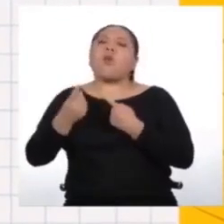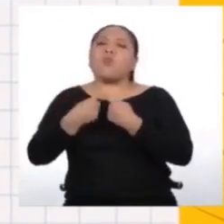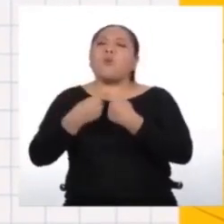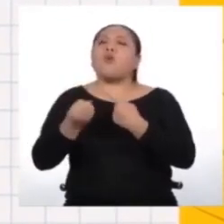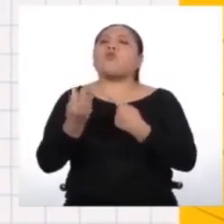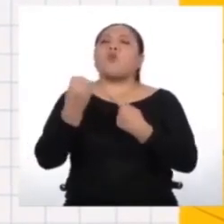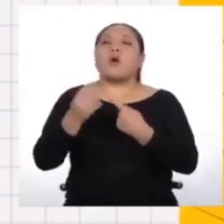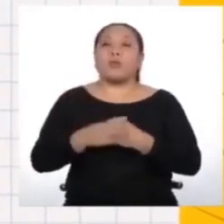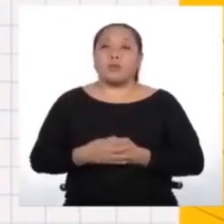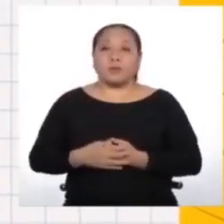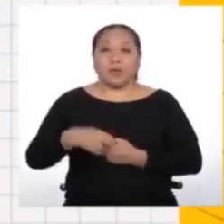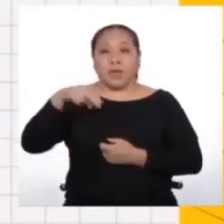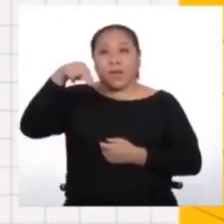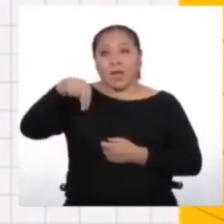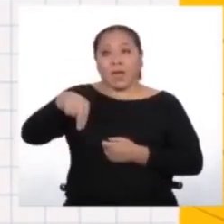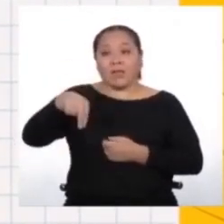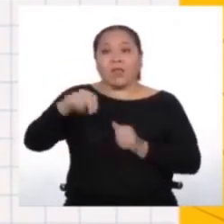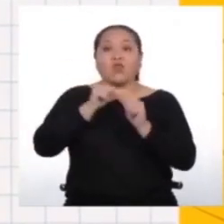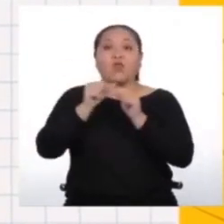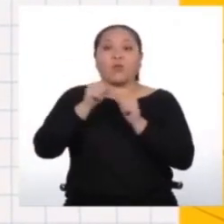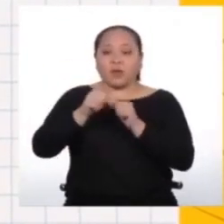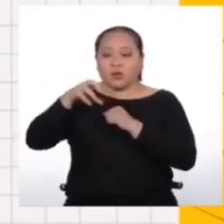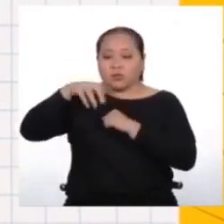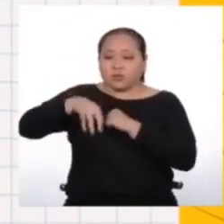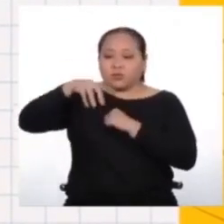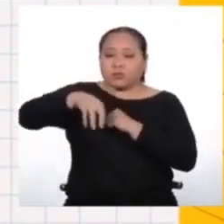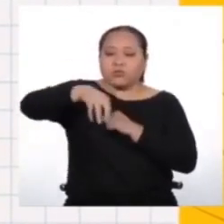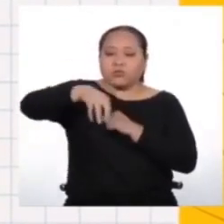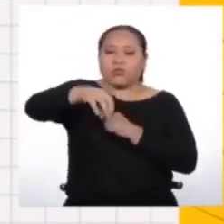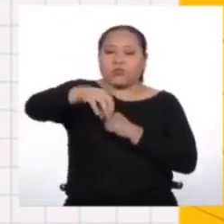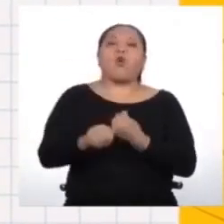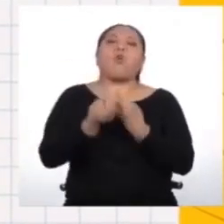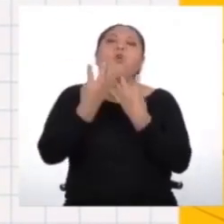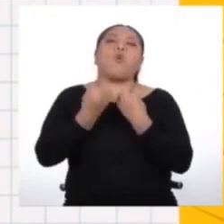N es el número de términos de una progresión geométrica.